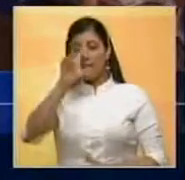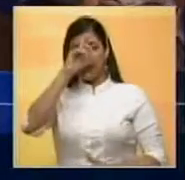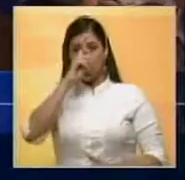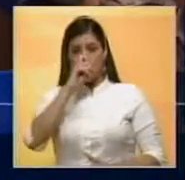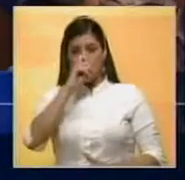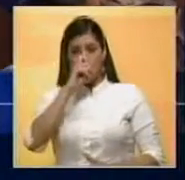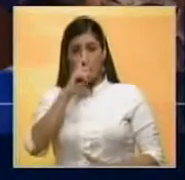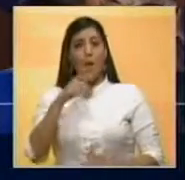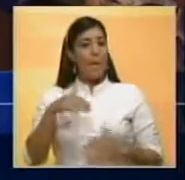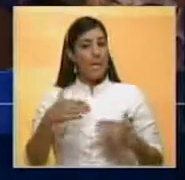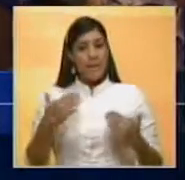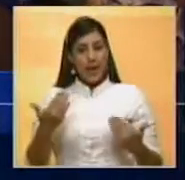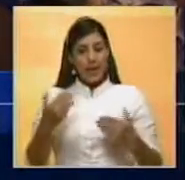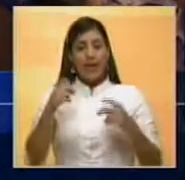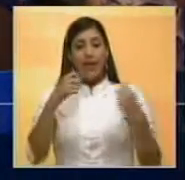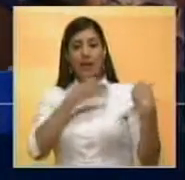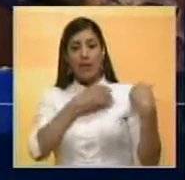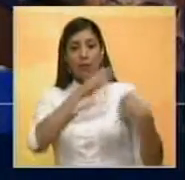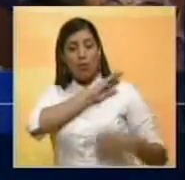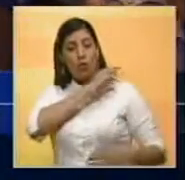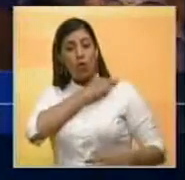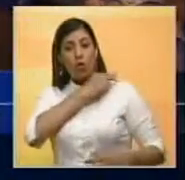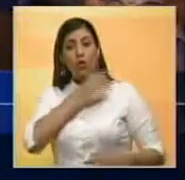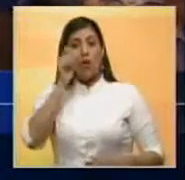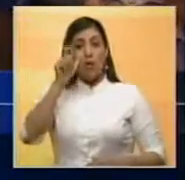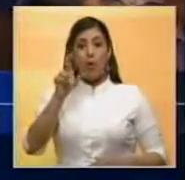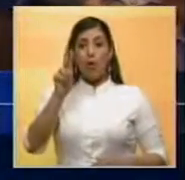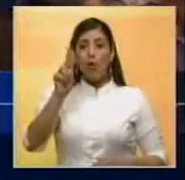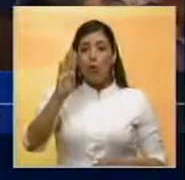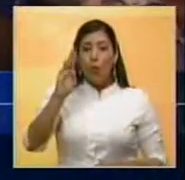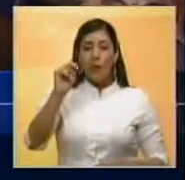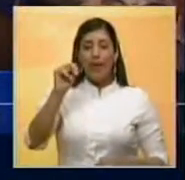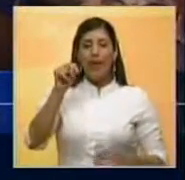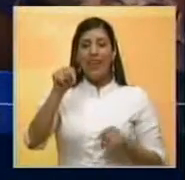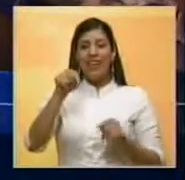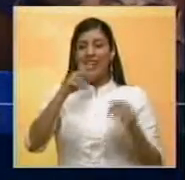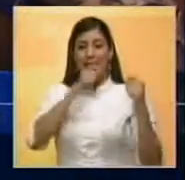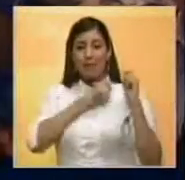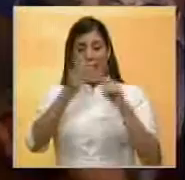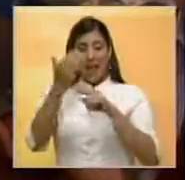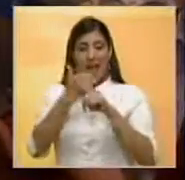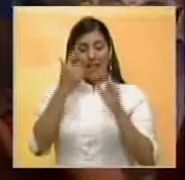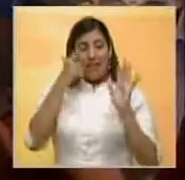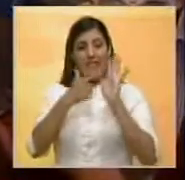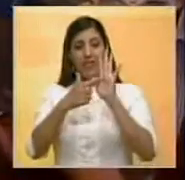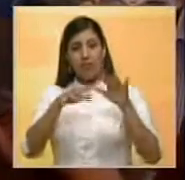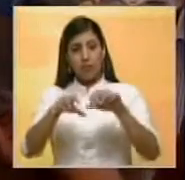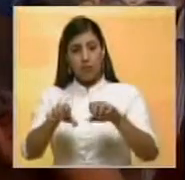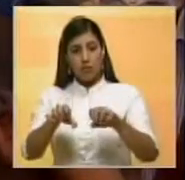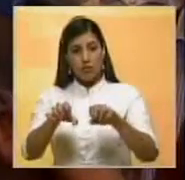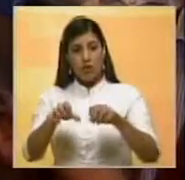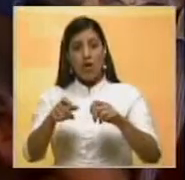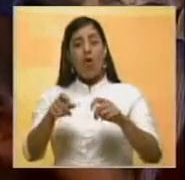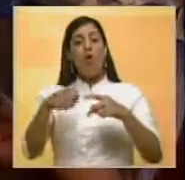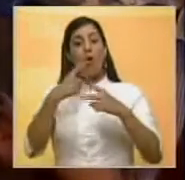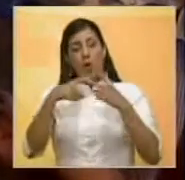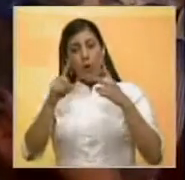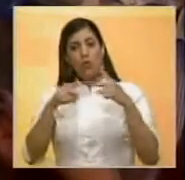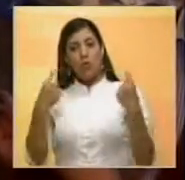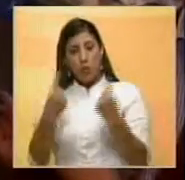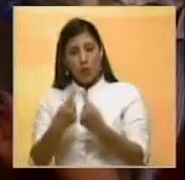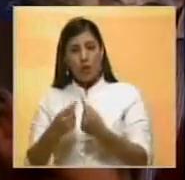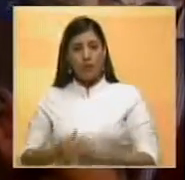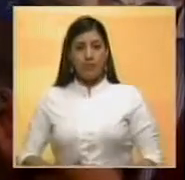3 años, para tomar la rienda. El coronel Rubén Rodríguez va a asumir, que era el que estaba al frente de la intervención, otros